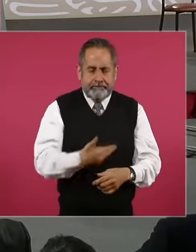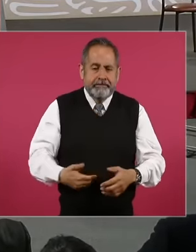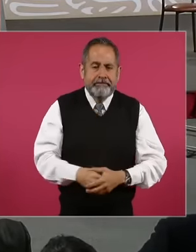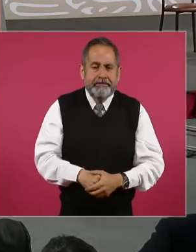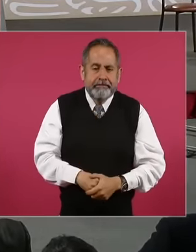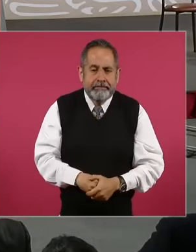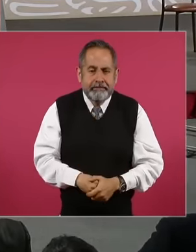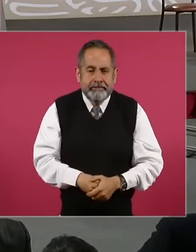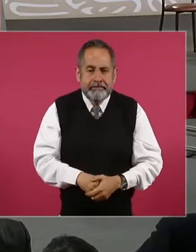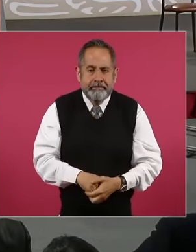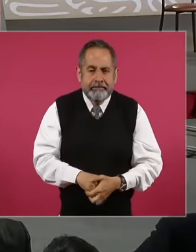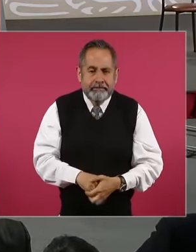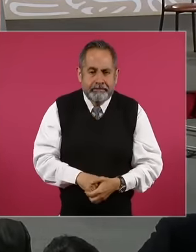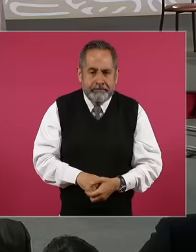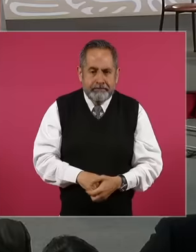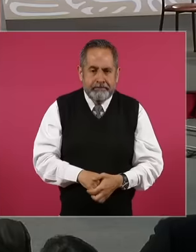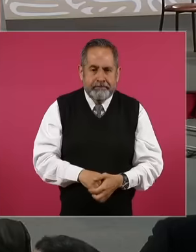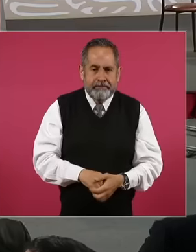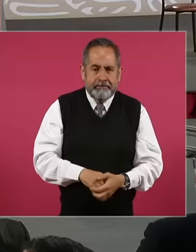Pablo?